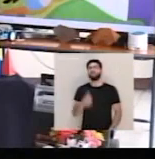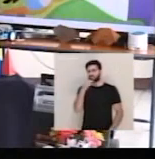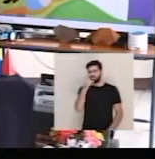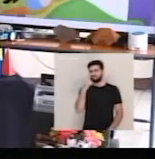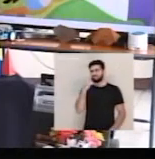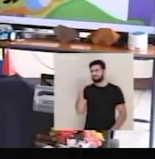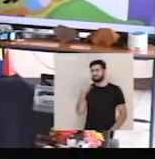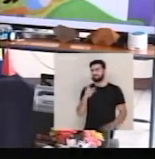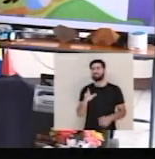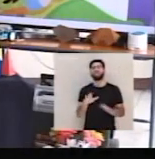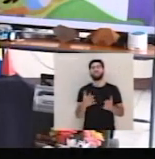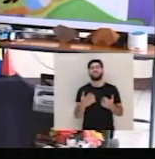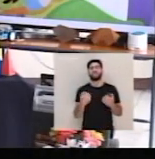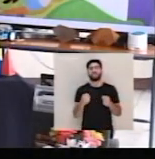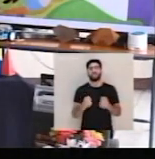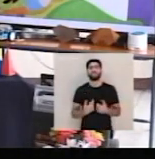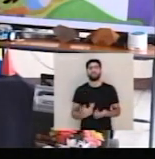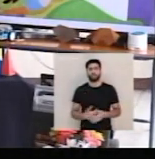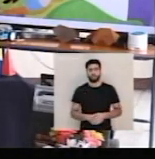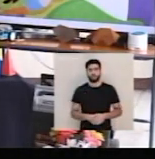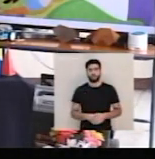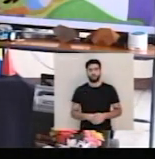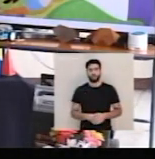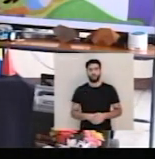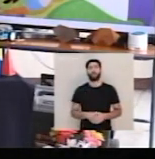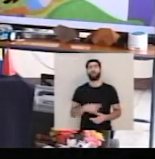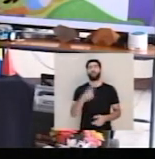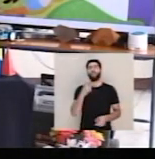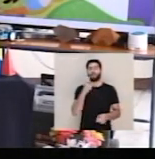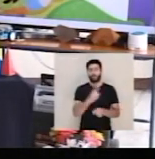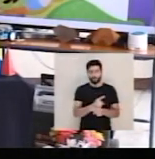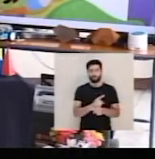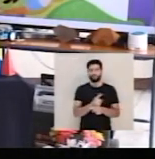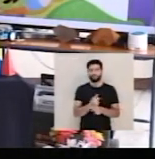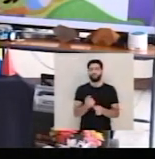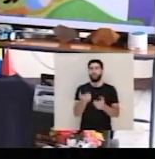¿Qué fue lo que realicé? Sí, correcto.